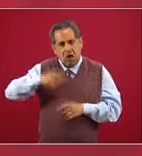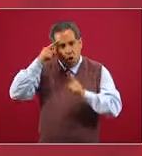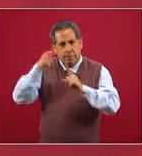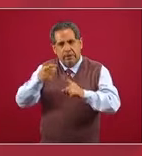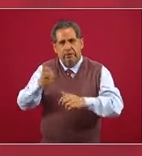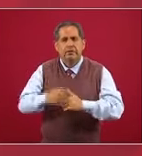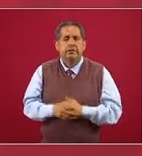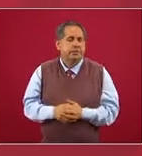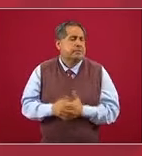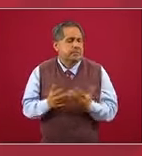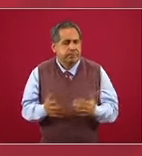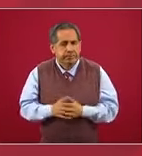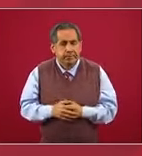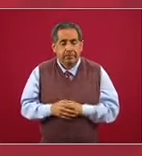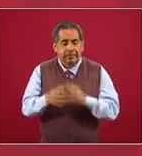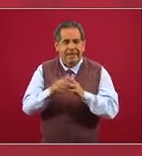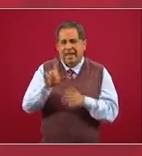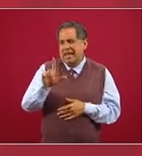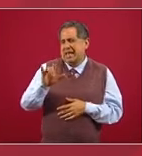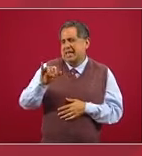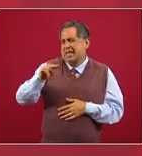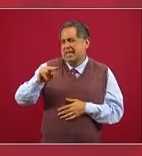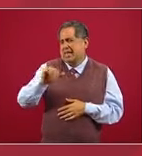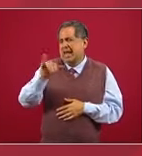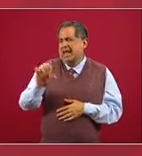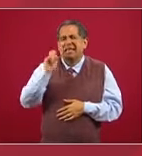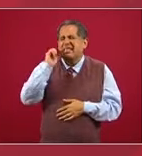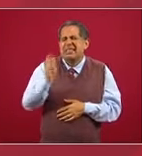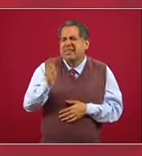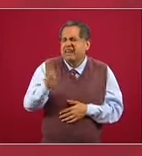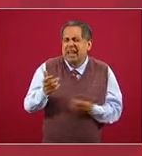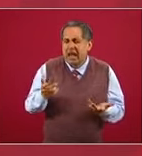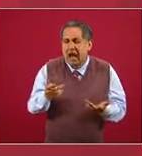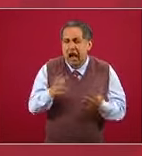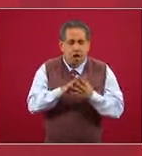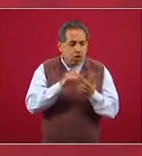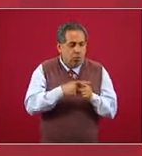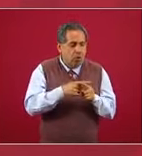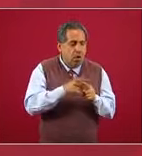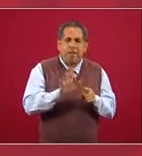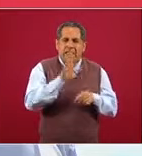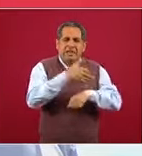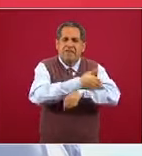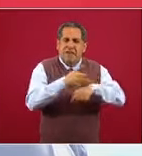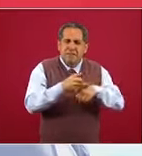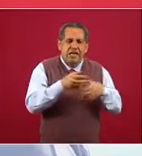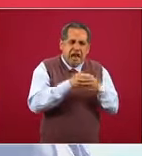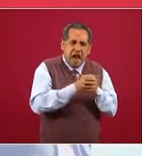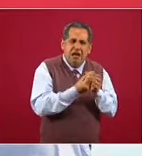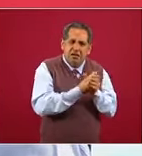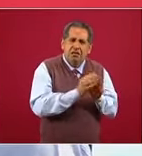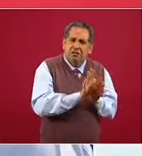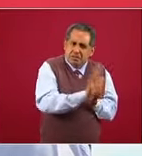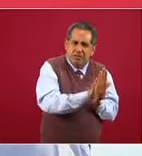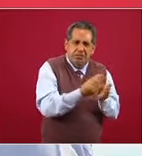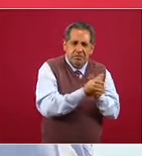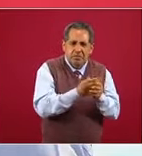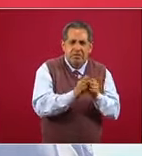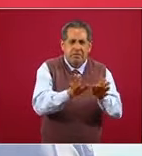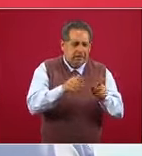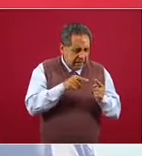objetivo. Entonces, cuando se habla de linajes en los virus, prácticamente lo podemos traducir como familias, ¿no? Entonces, en la medida que se empiezan